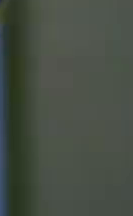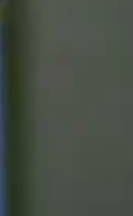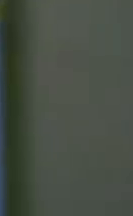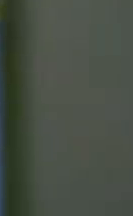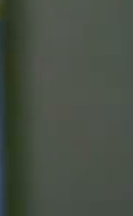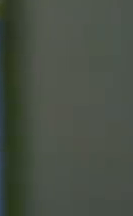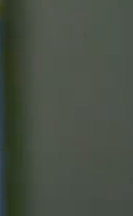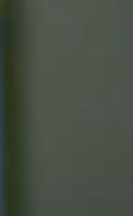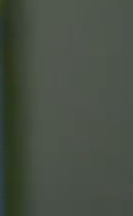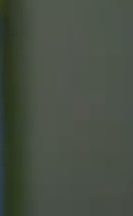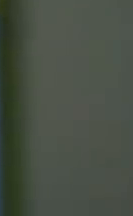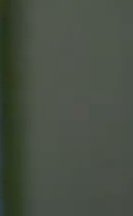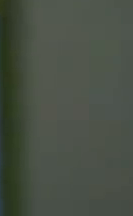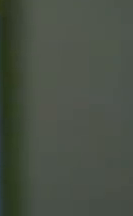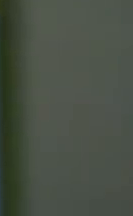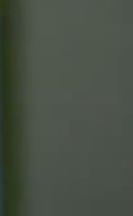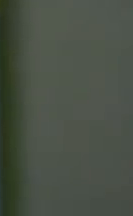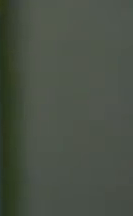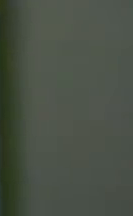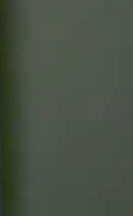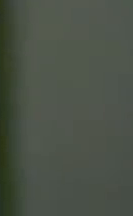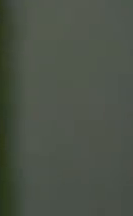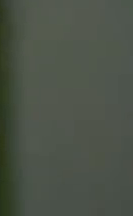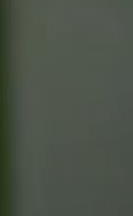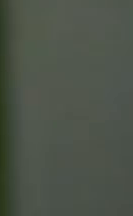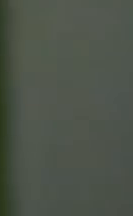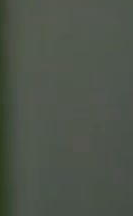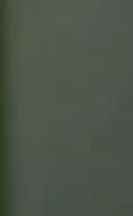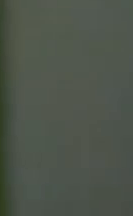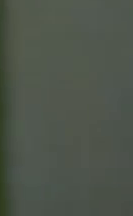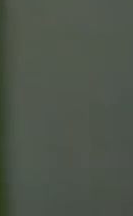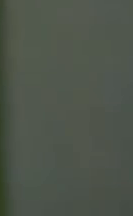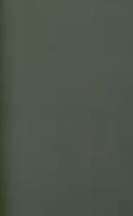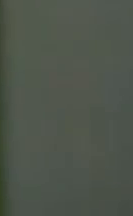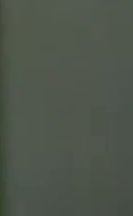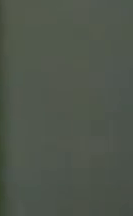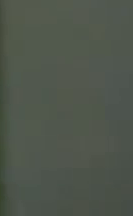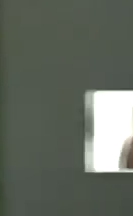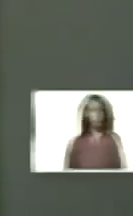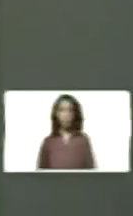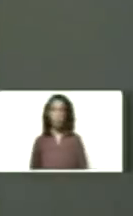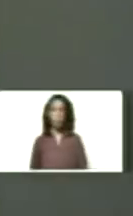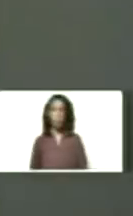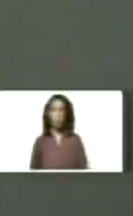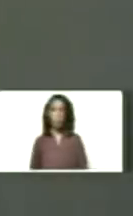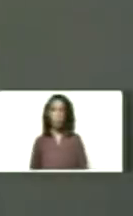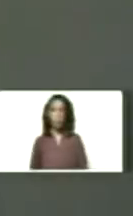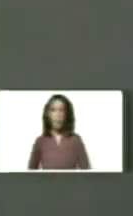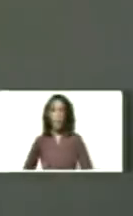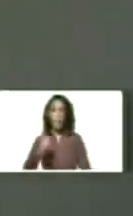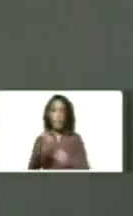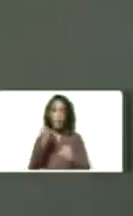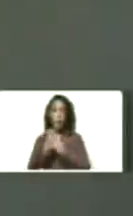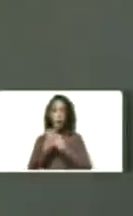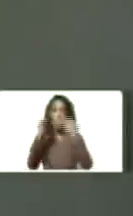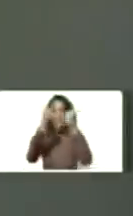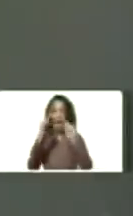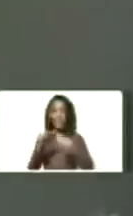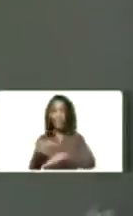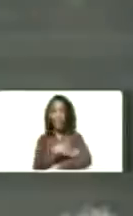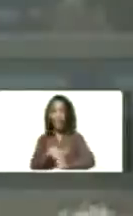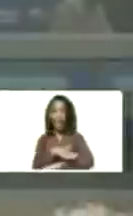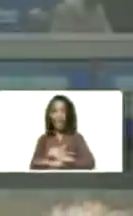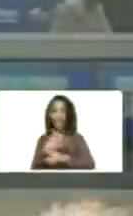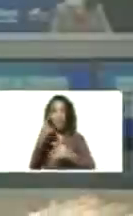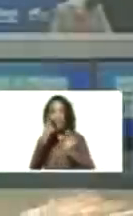obreros, obreras. Miren qué bonito trabajo de arte urbano se ha